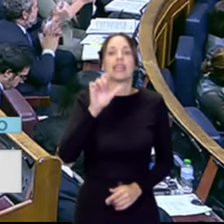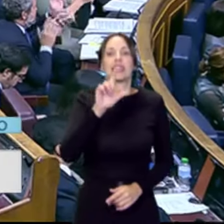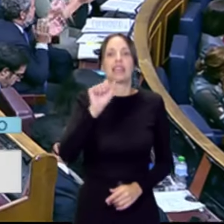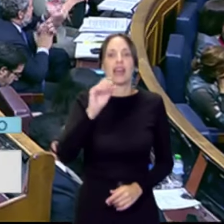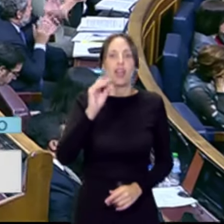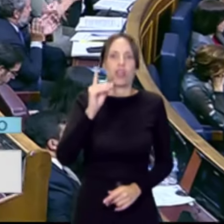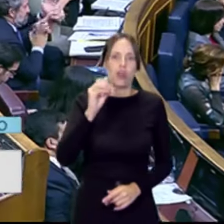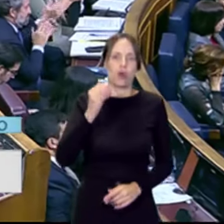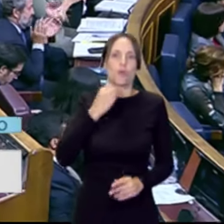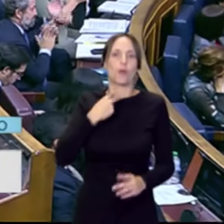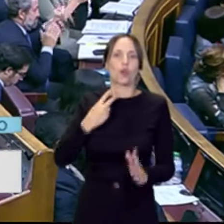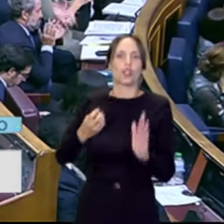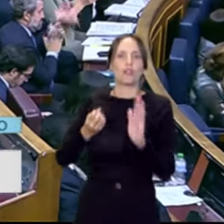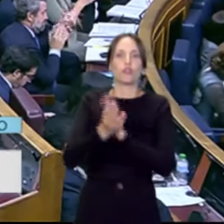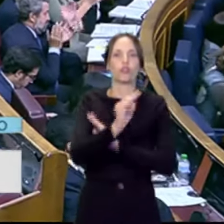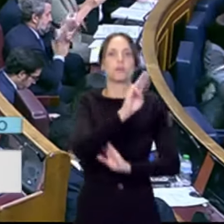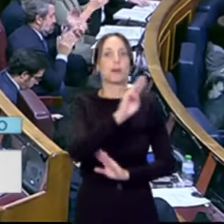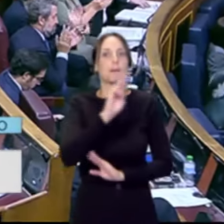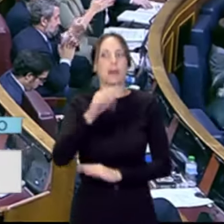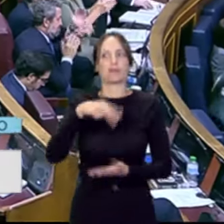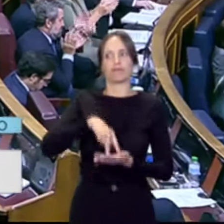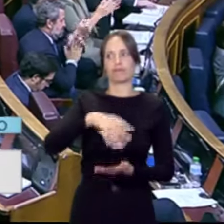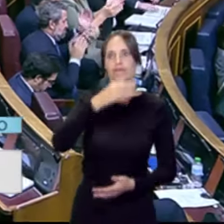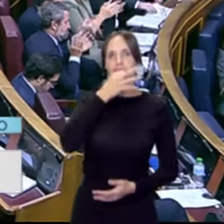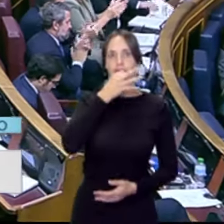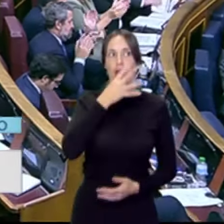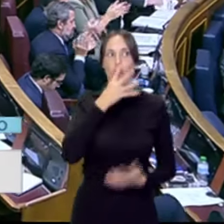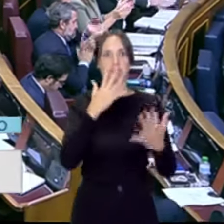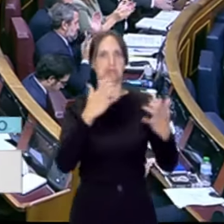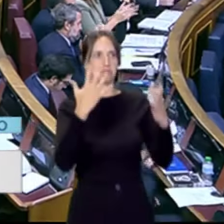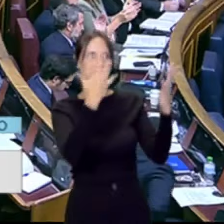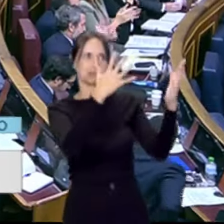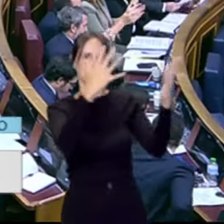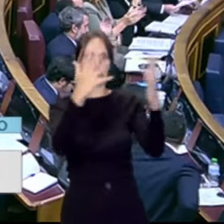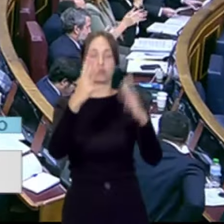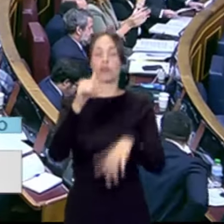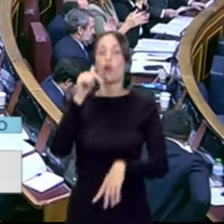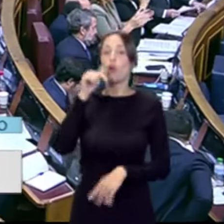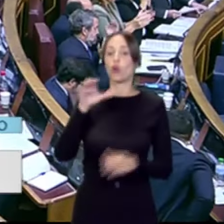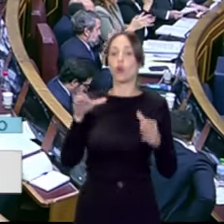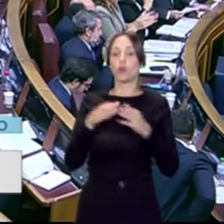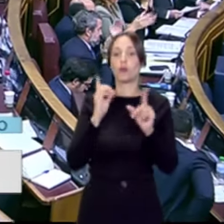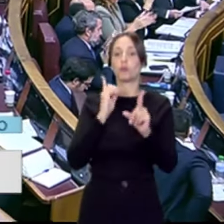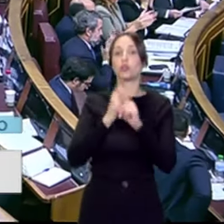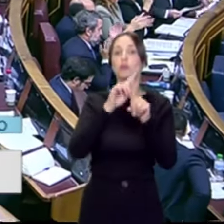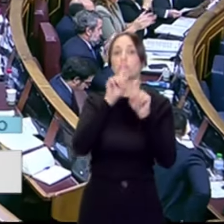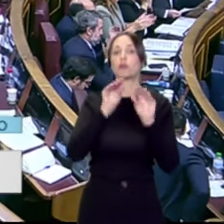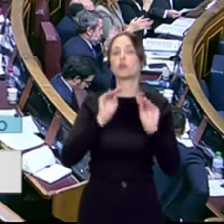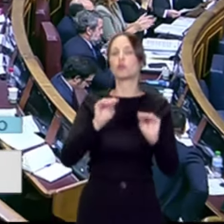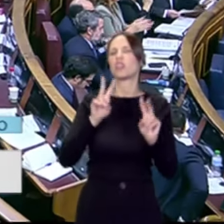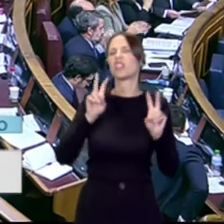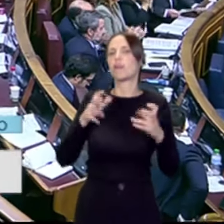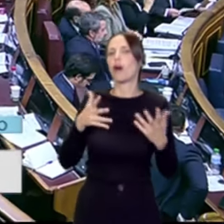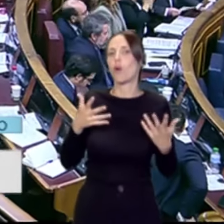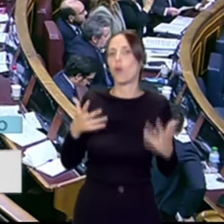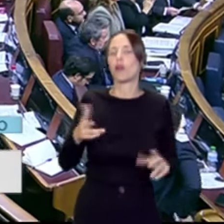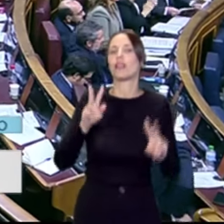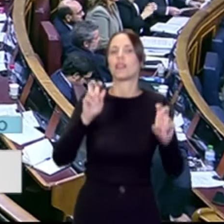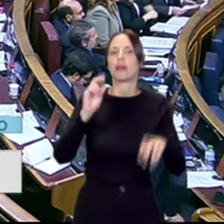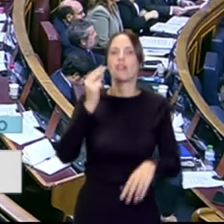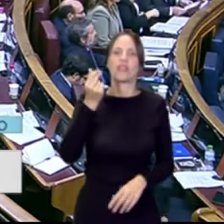interviniendo. Momento ahora para los aplausos. Hoy las preguntas de la oposición van a estar centradas en la